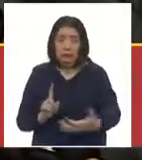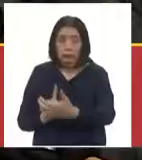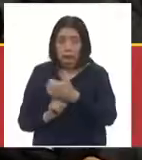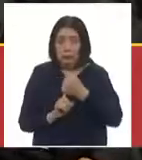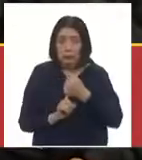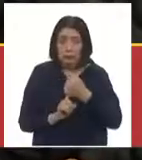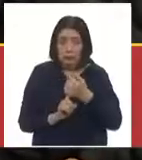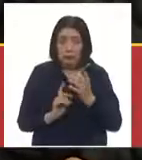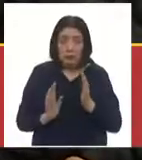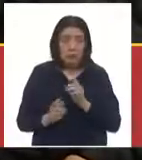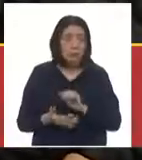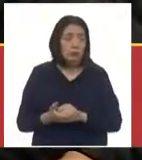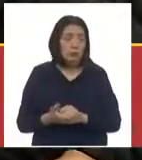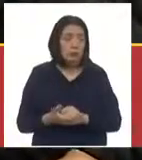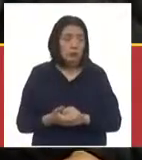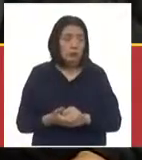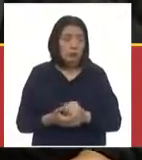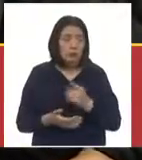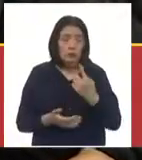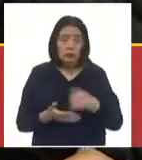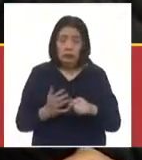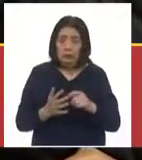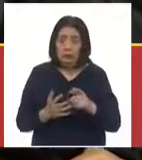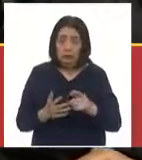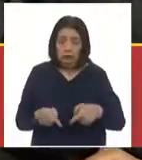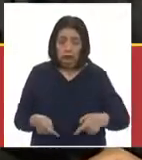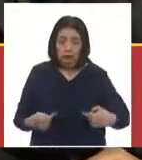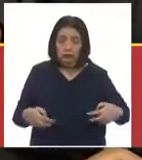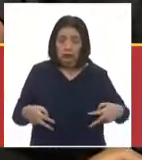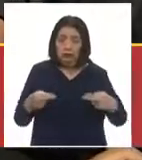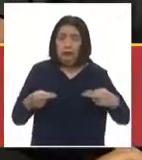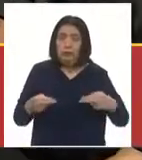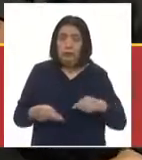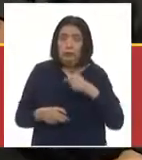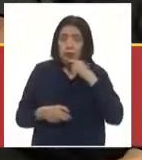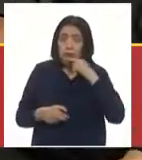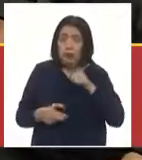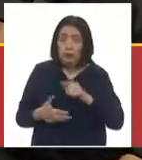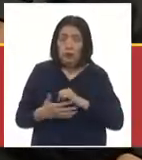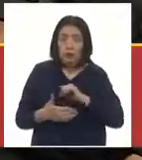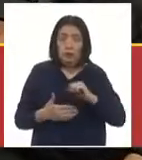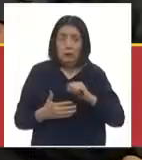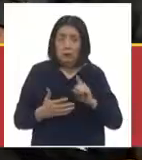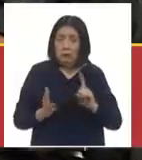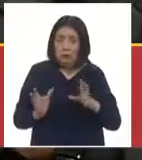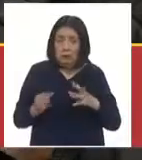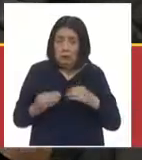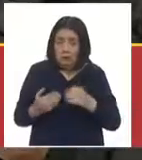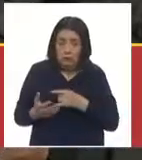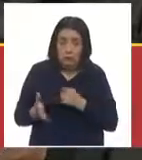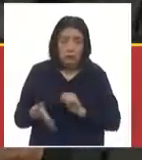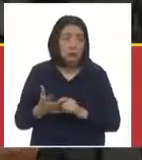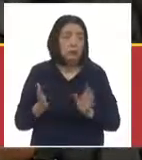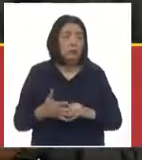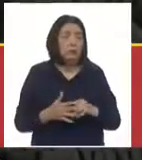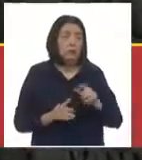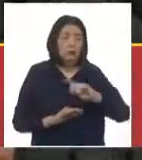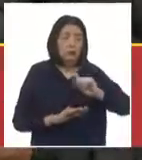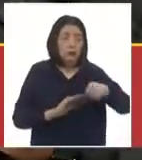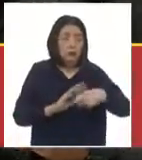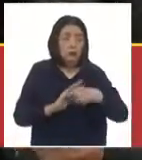secuestradores, los esterilizadores de mujeres contra su voluntad, los